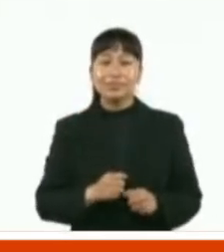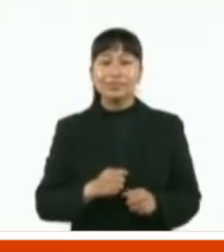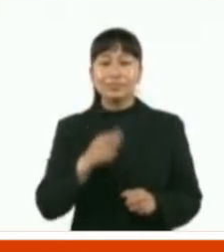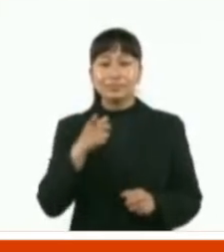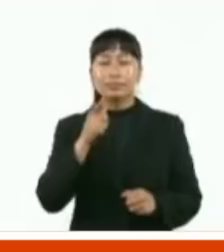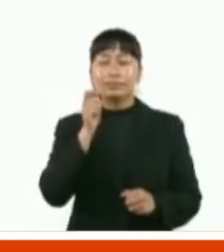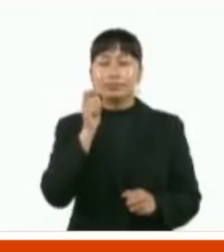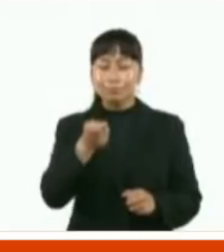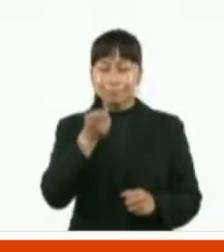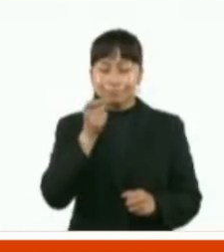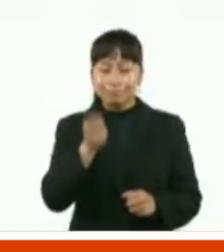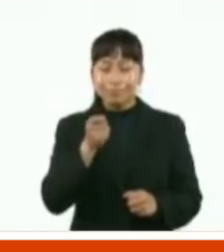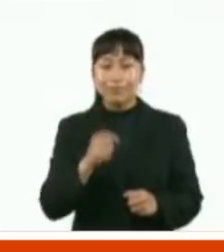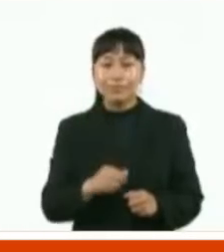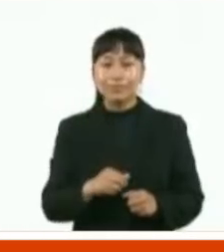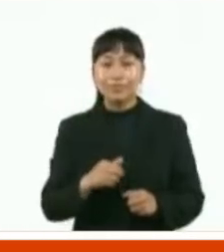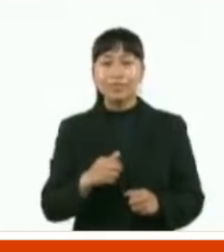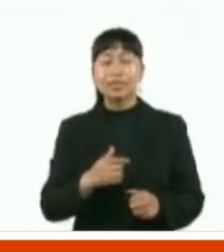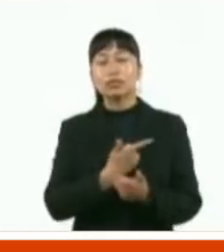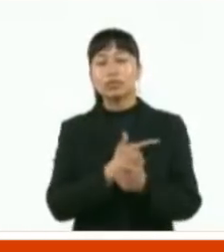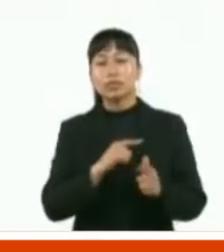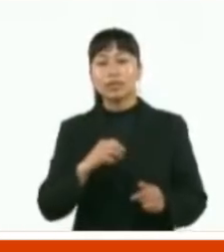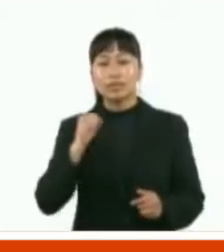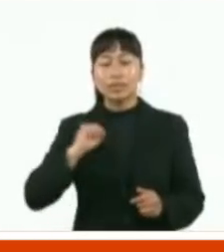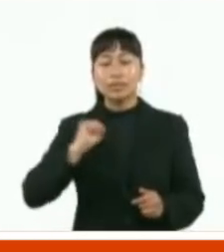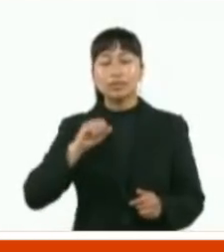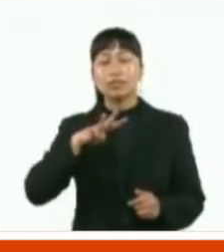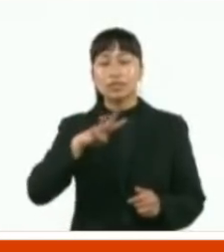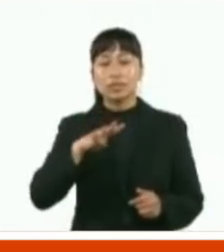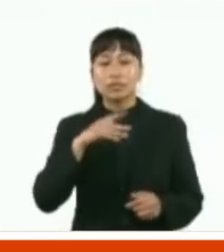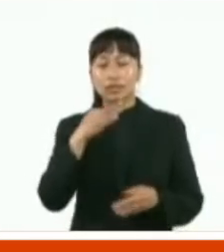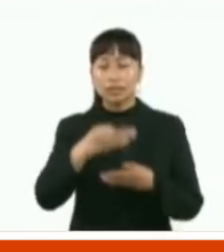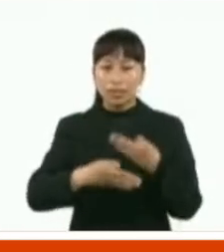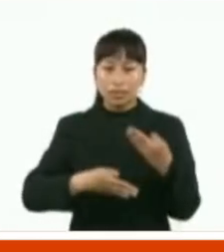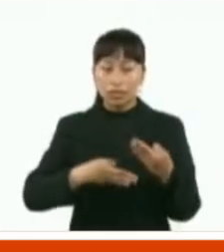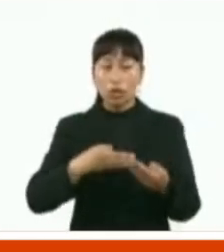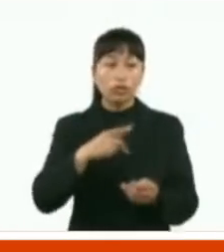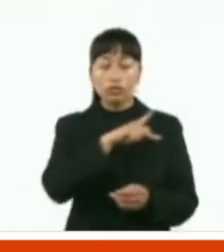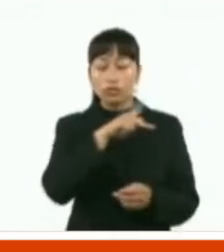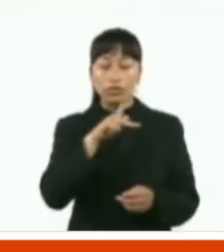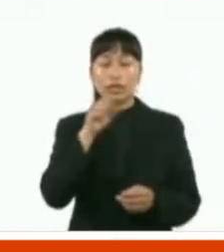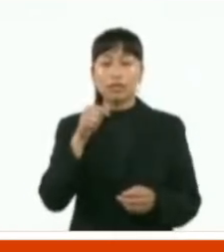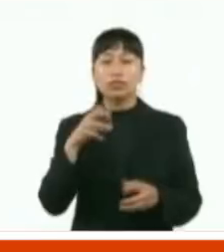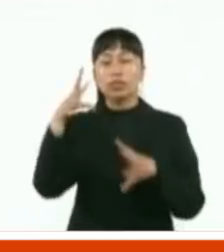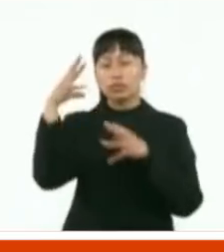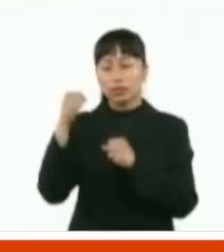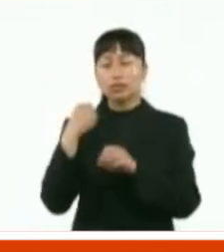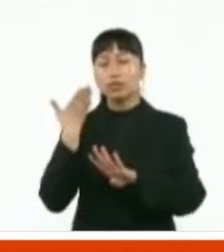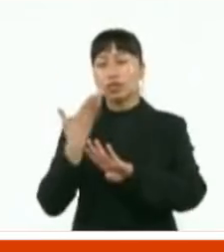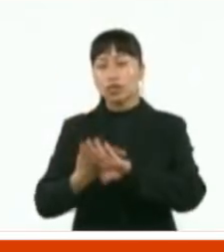símbolo histórico de los liberales del siglo XIX y de todos aquellos que lucharon en contra de la invasión